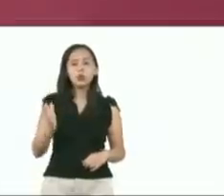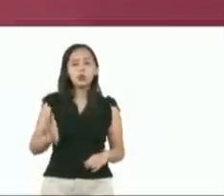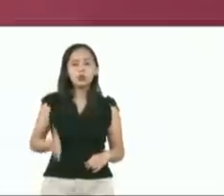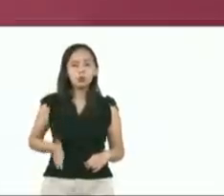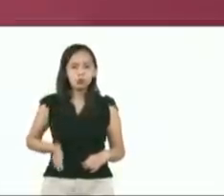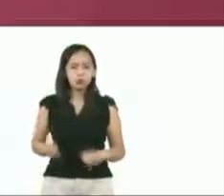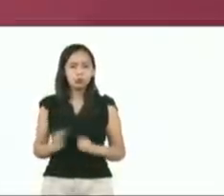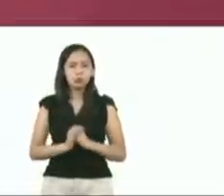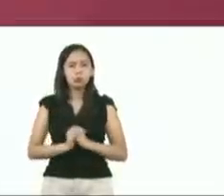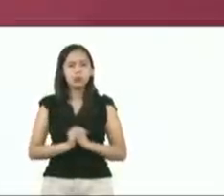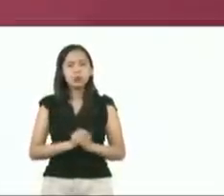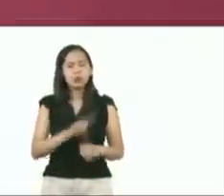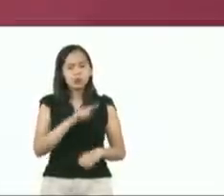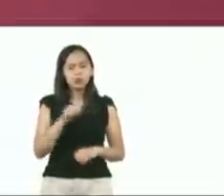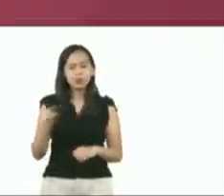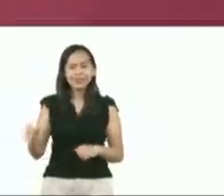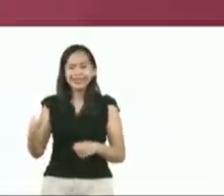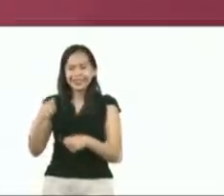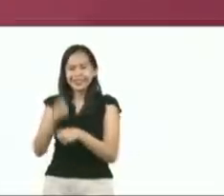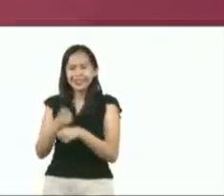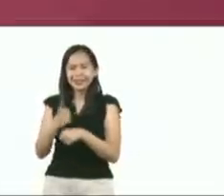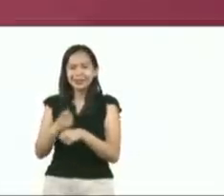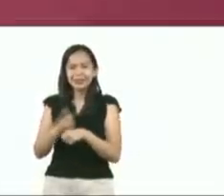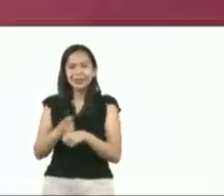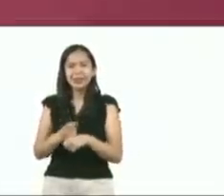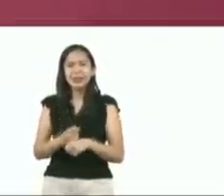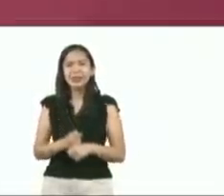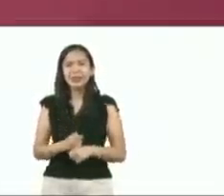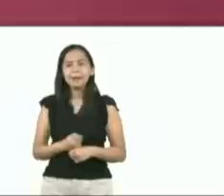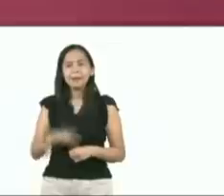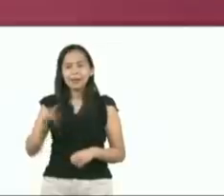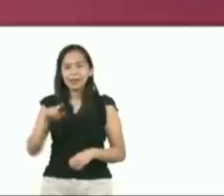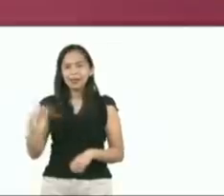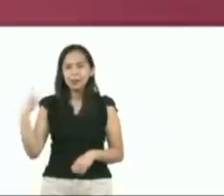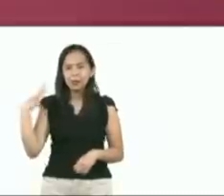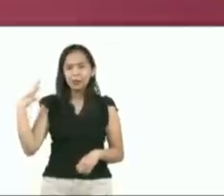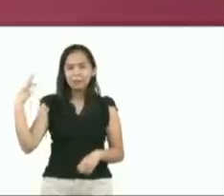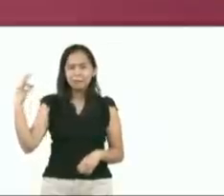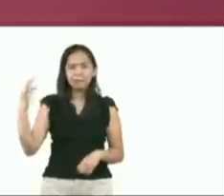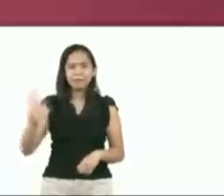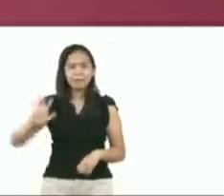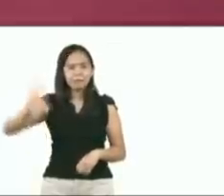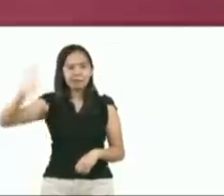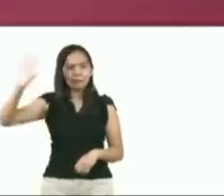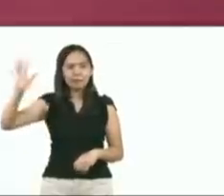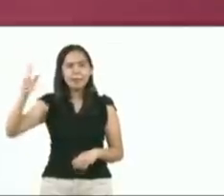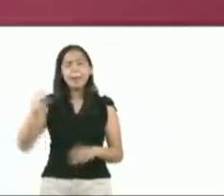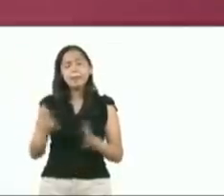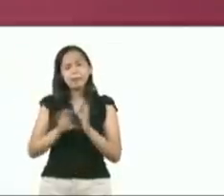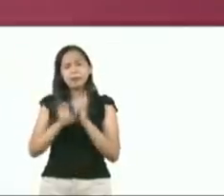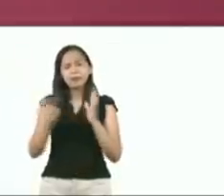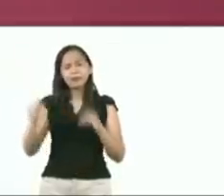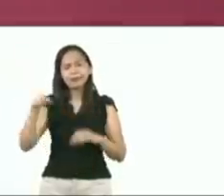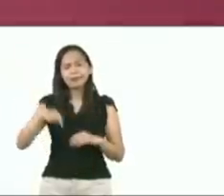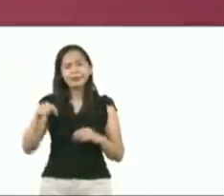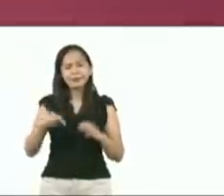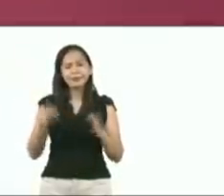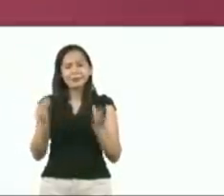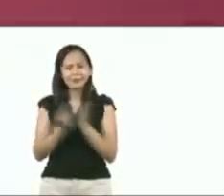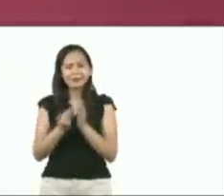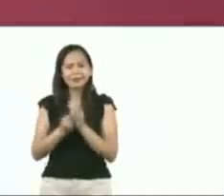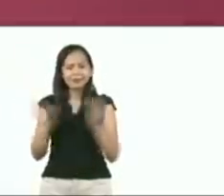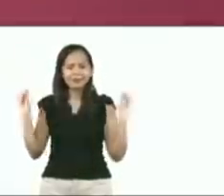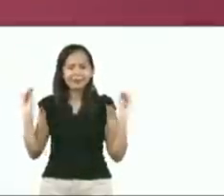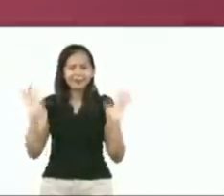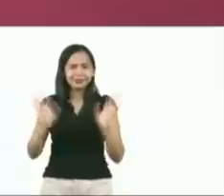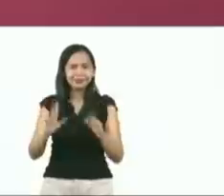Siempre son los primeros en levantar la mano cuando hay un programa especial como este que va a ser. Y a partir de hoy, cada uno